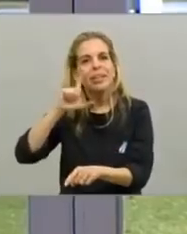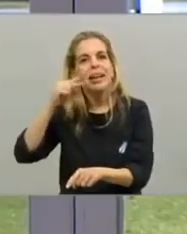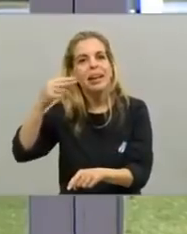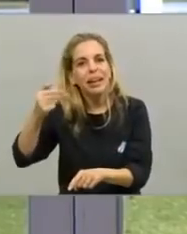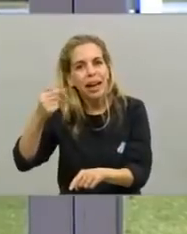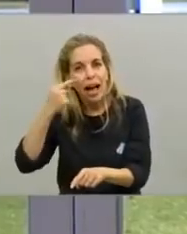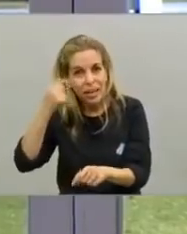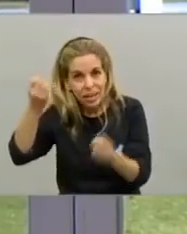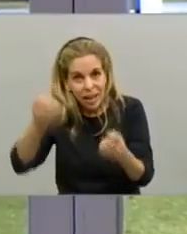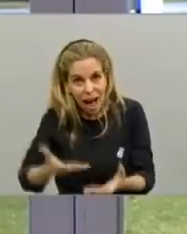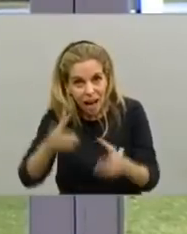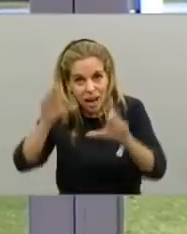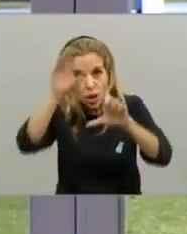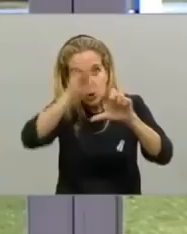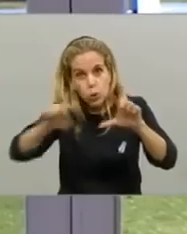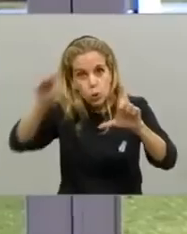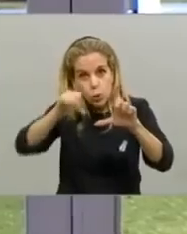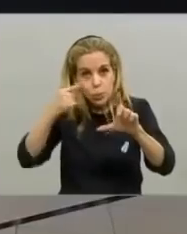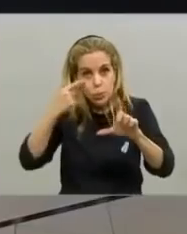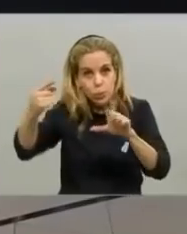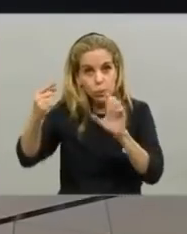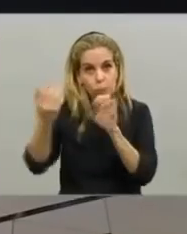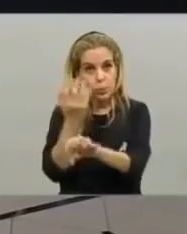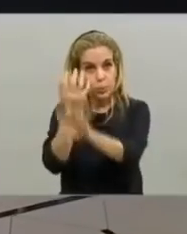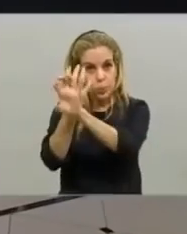¿Está Celina?